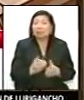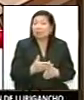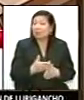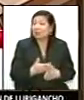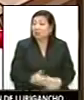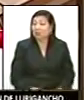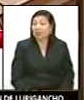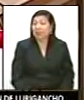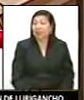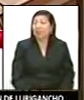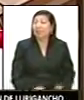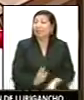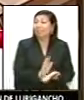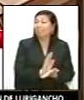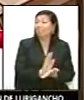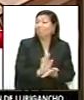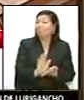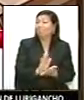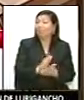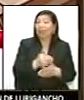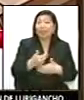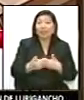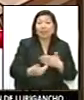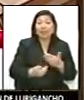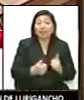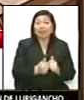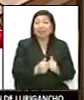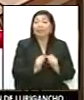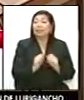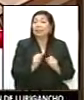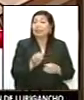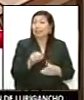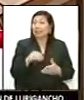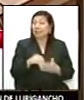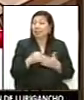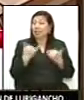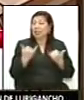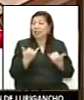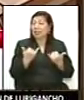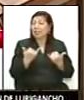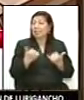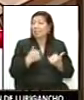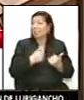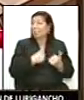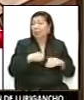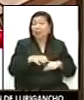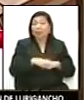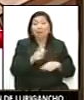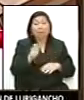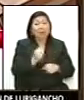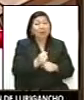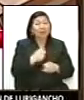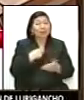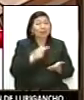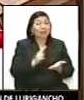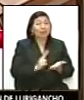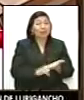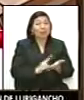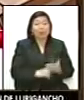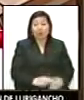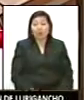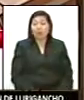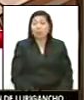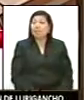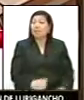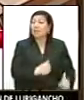de la discriminación que viene generando si seguimos con este mismo trato a los trabajadores de salud, porque